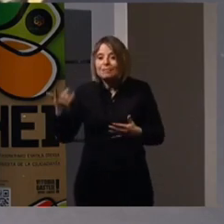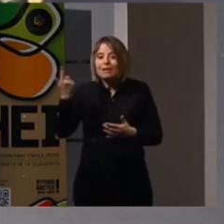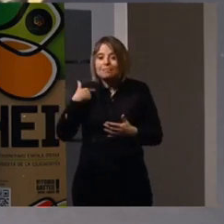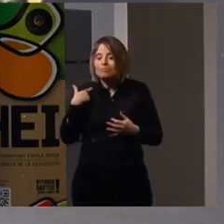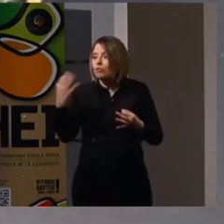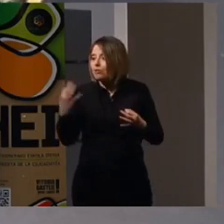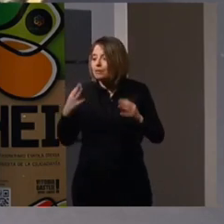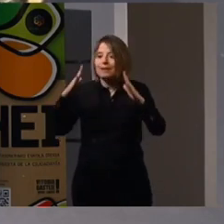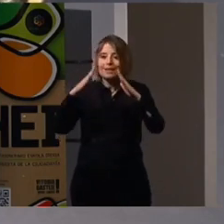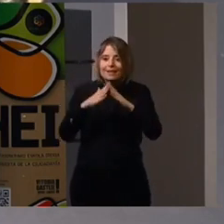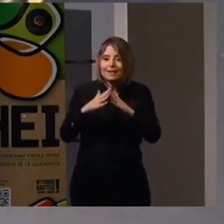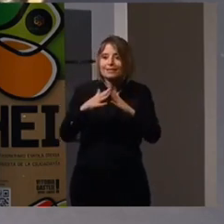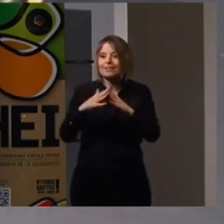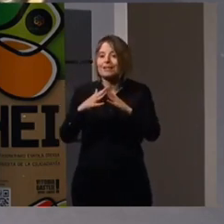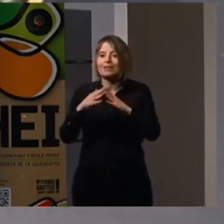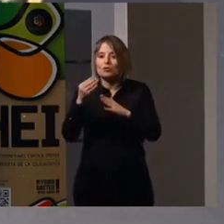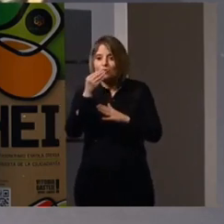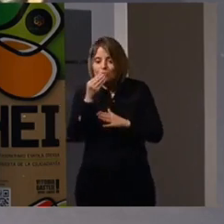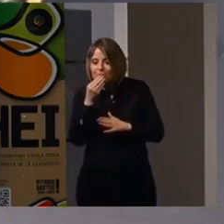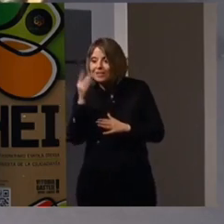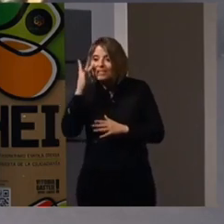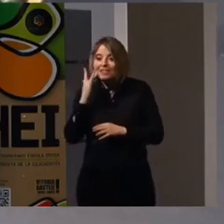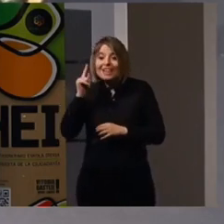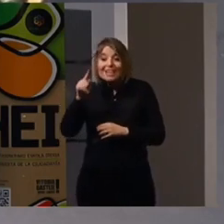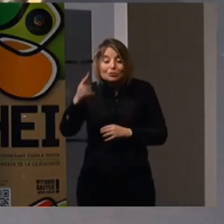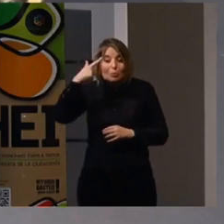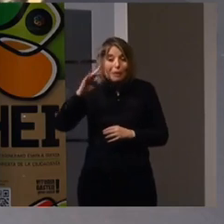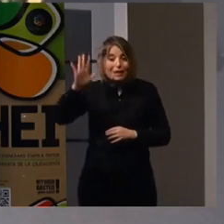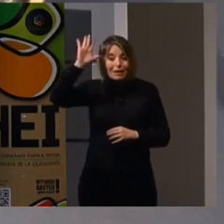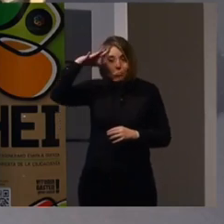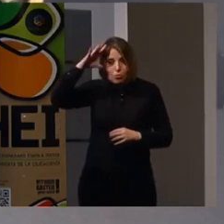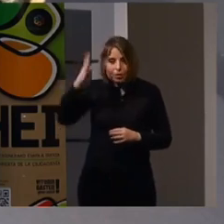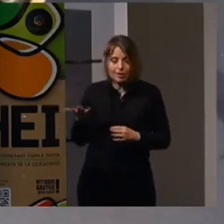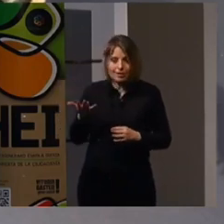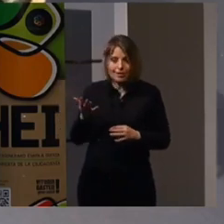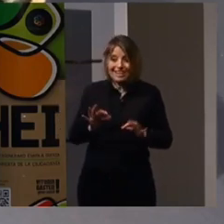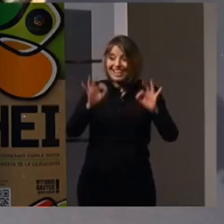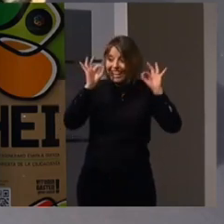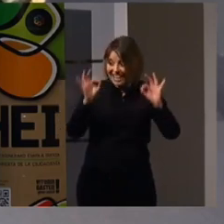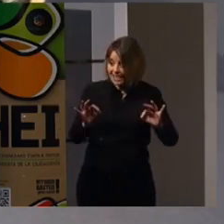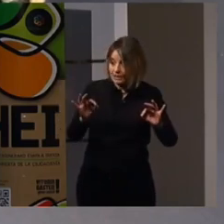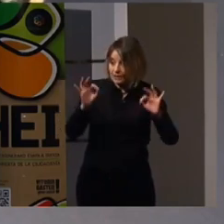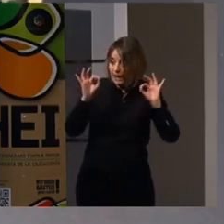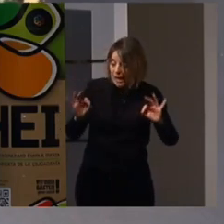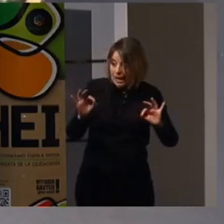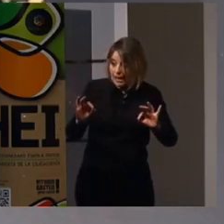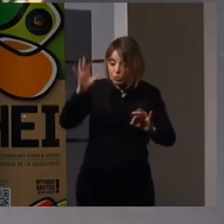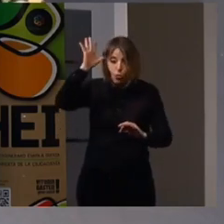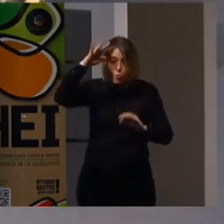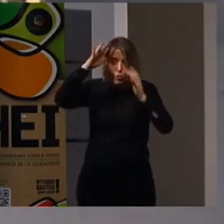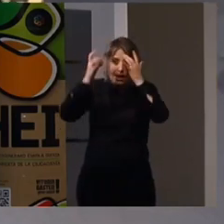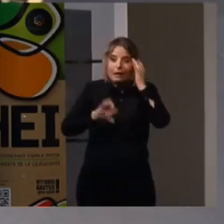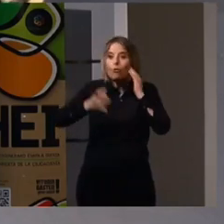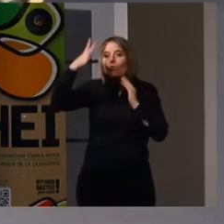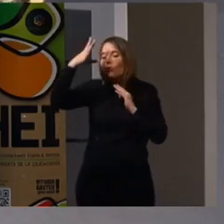casa, limpiar, comer, cenar. Buscad incel, de esto verdad. Esto que parece un disparate, sí. Es un disparate, pero que parece una